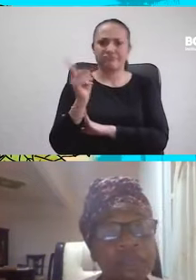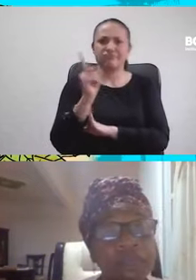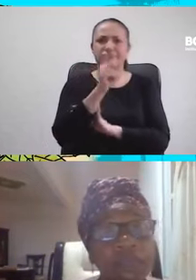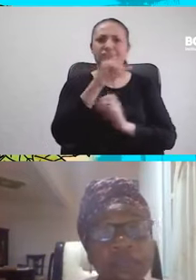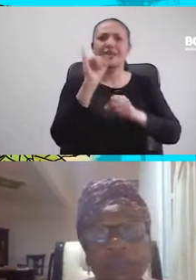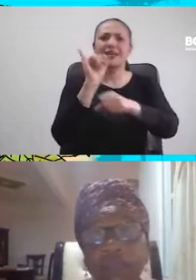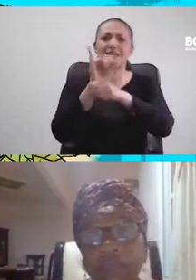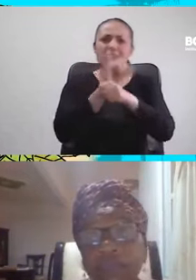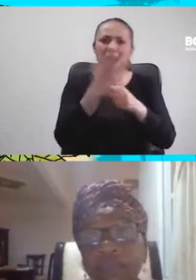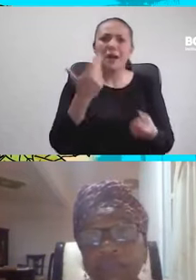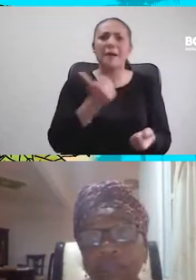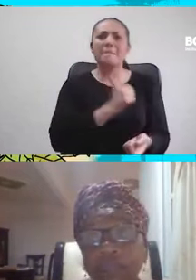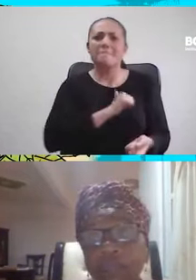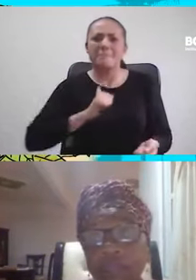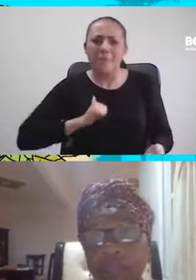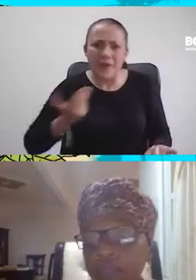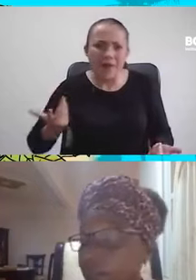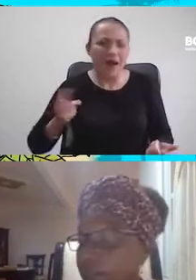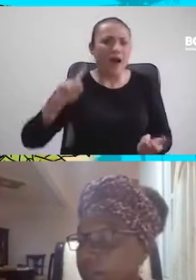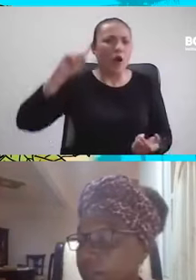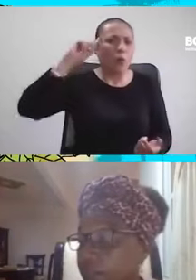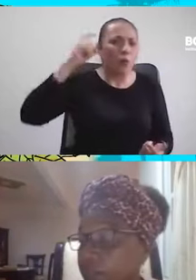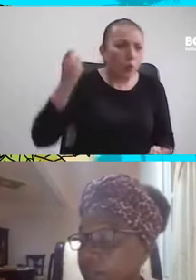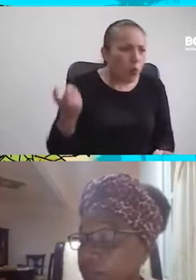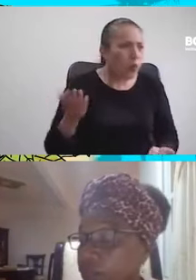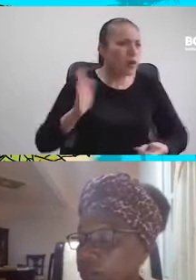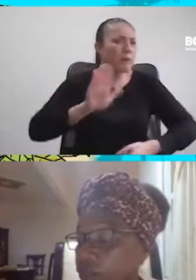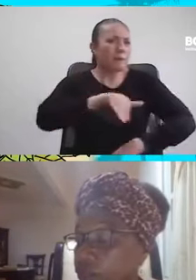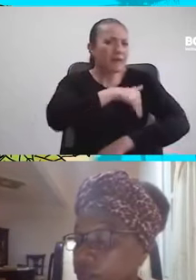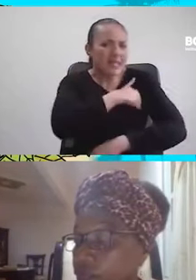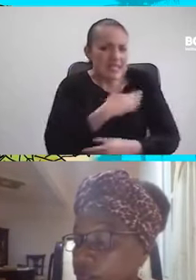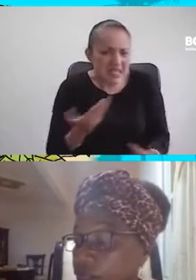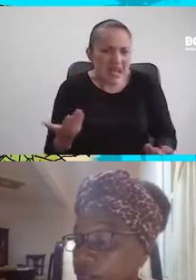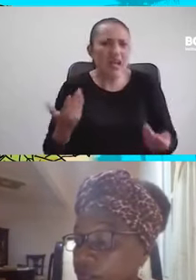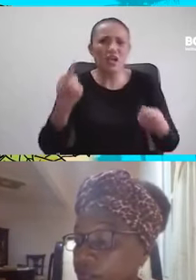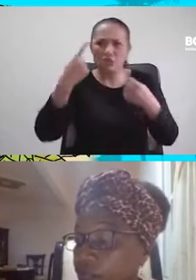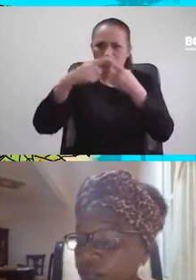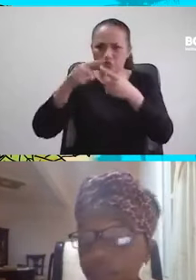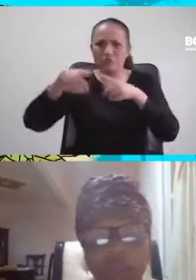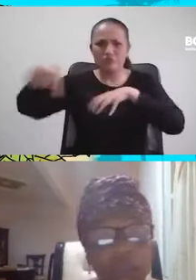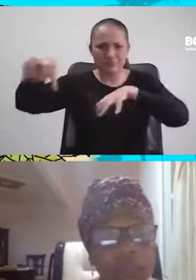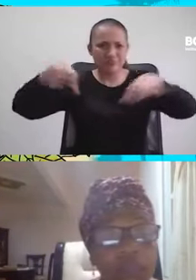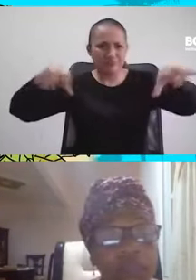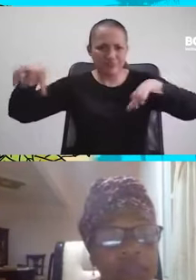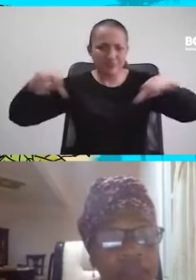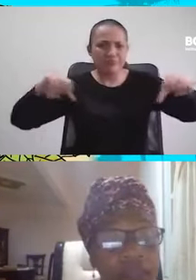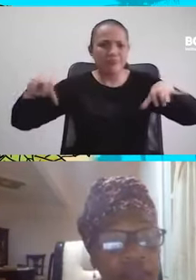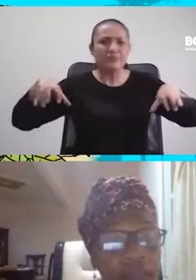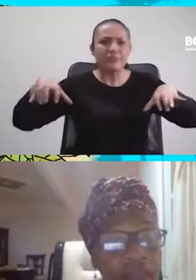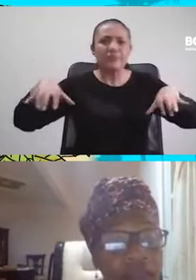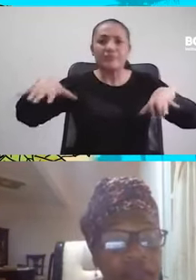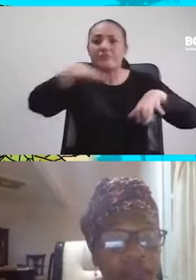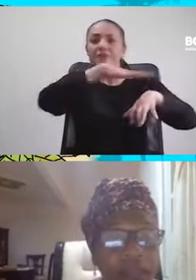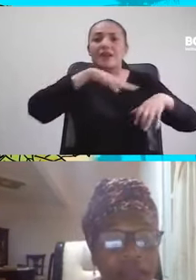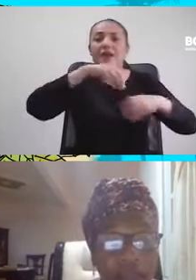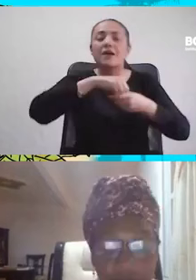públicas, privadas, ministerios, en el campo distrital y